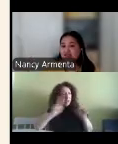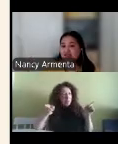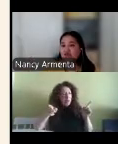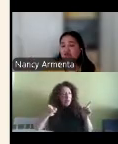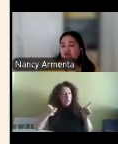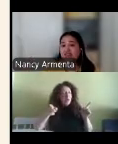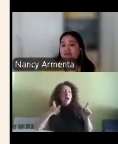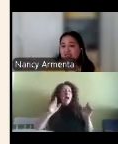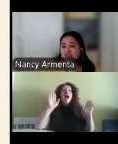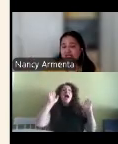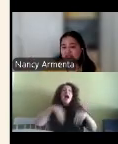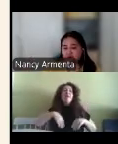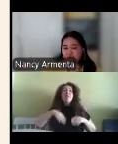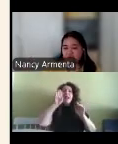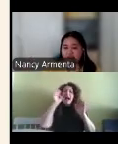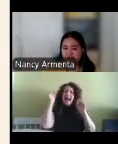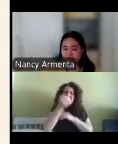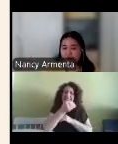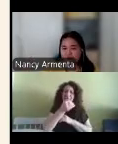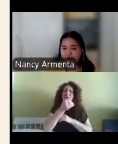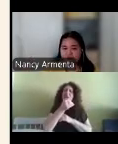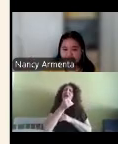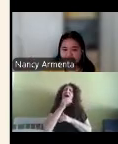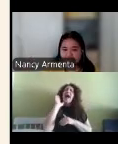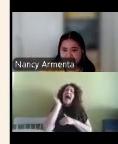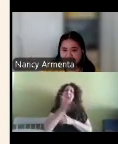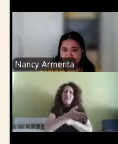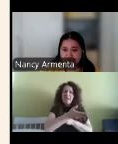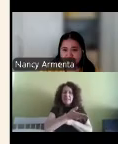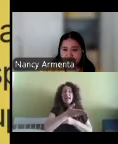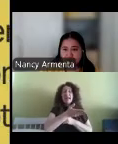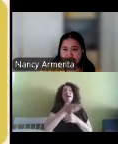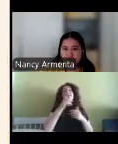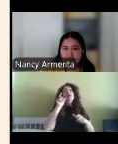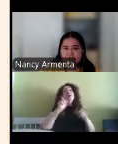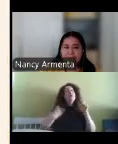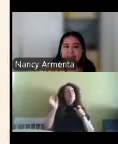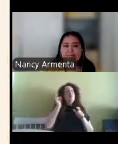la atención o la experiencia de las propias mujeres migrantes.